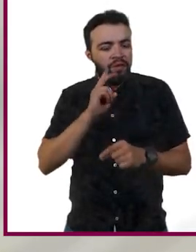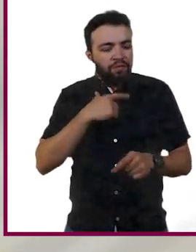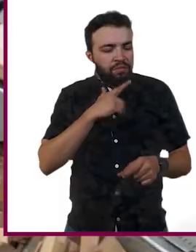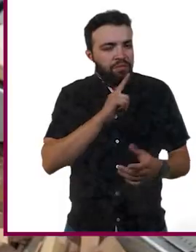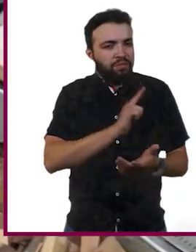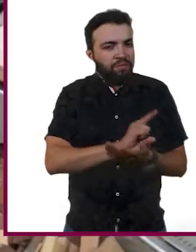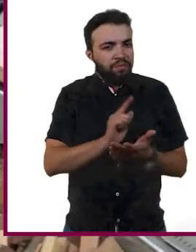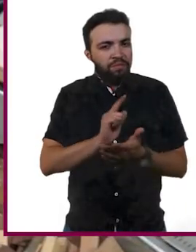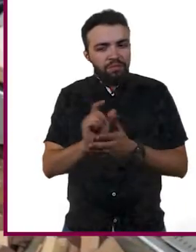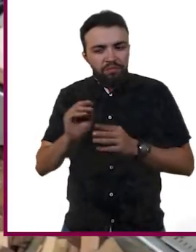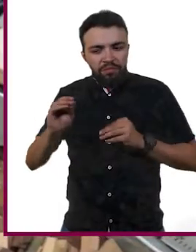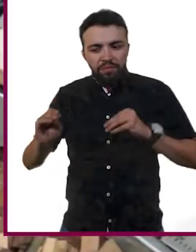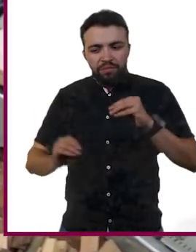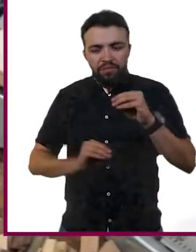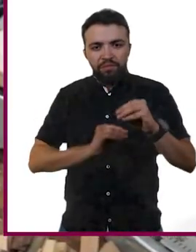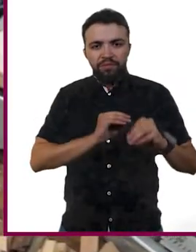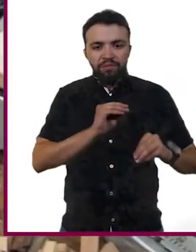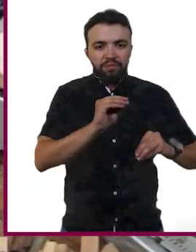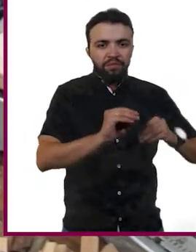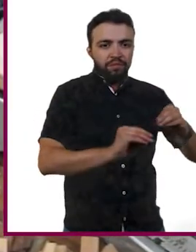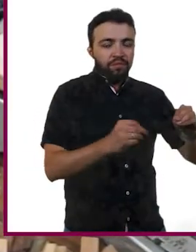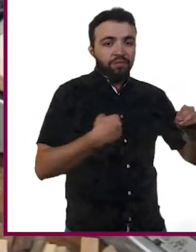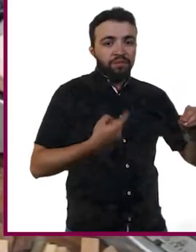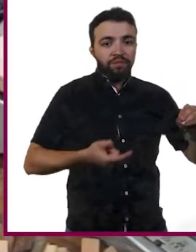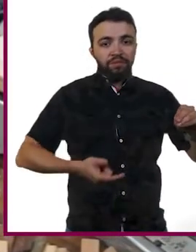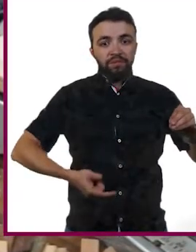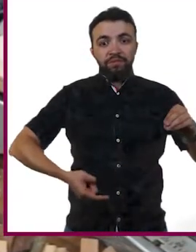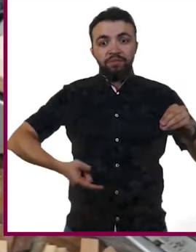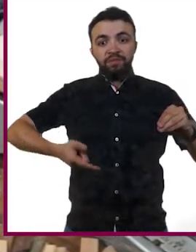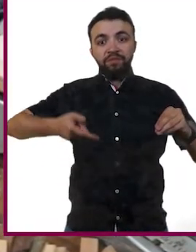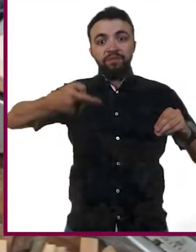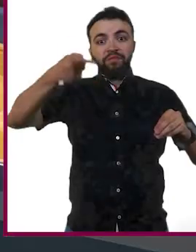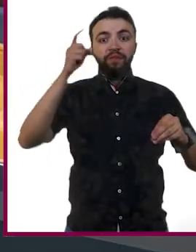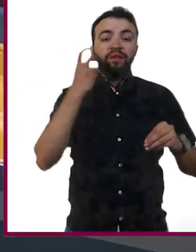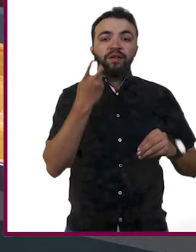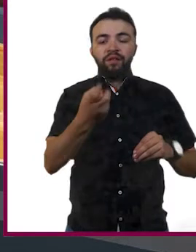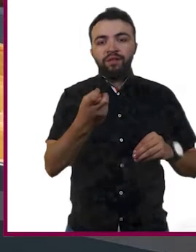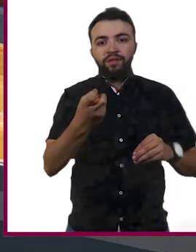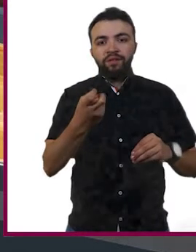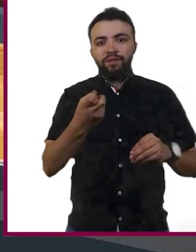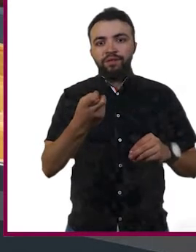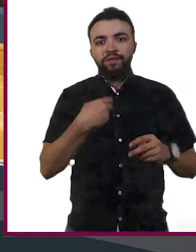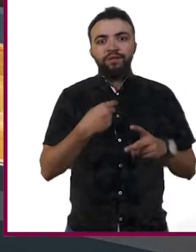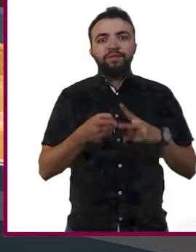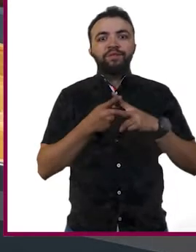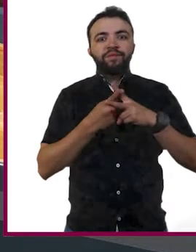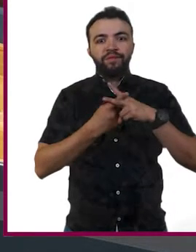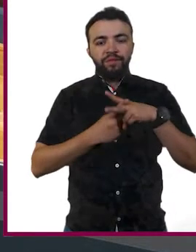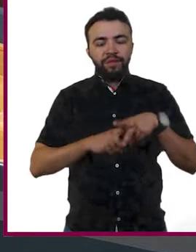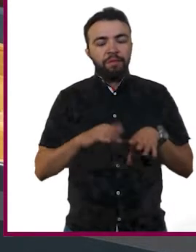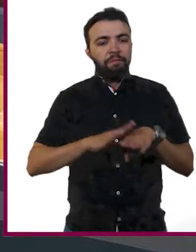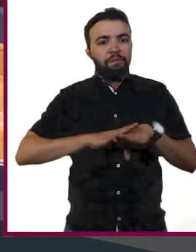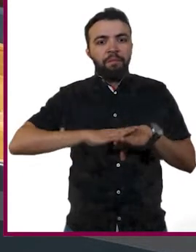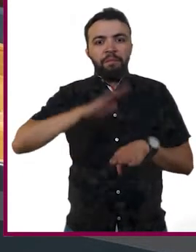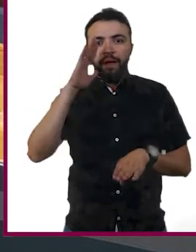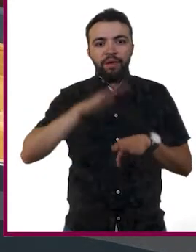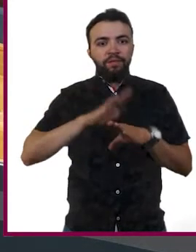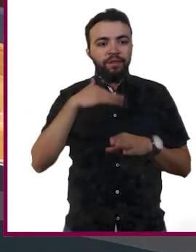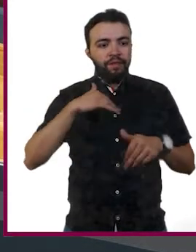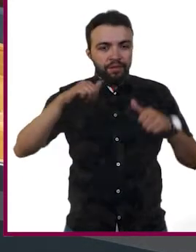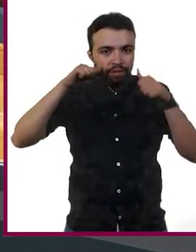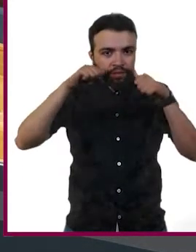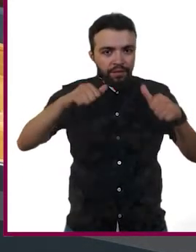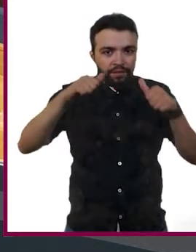la limpieza, en el mantenimiento, en la regulación y de ahí me fui dedicando más y